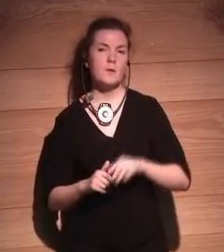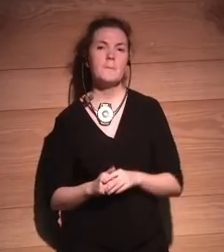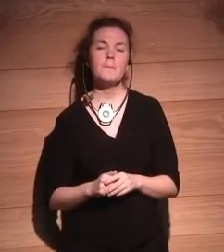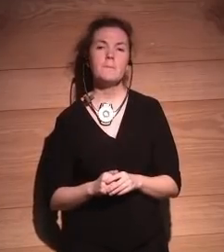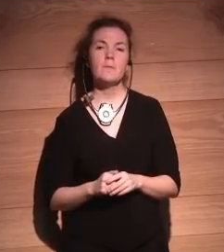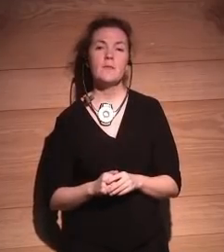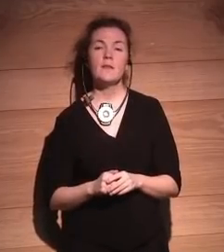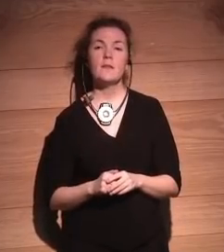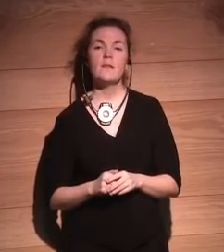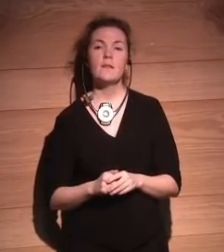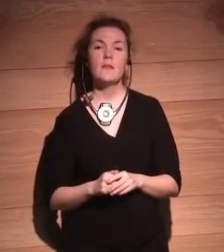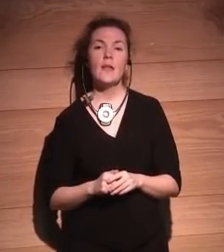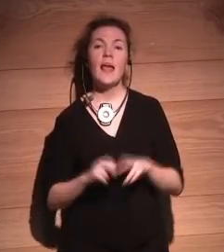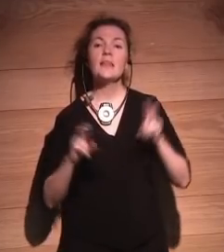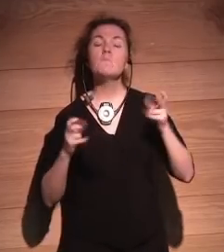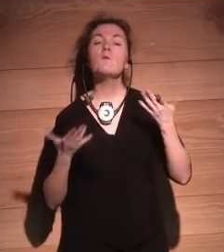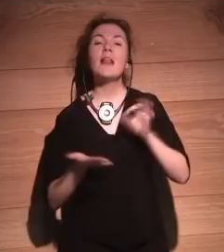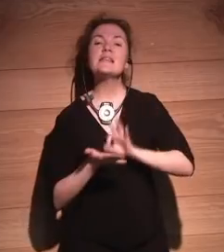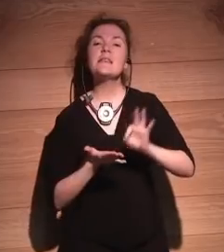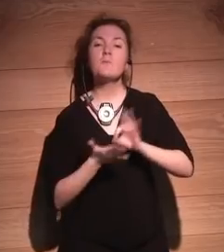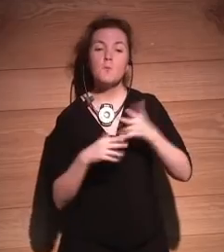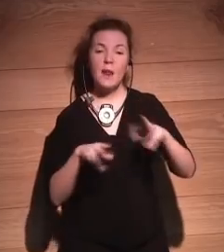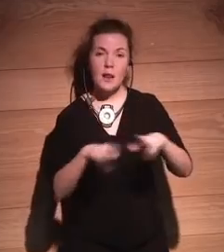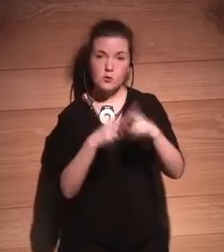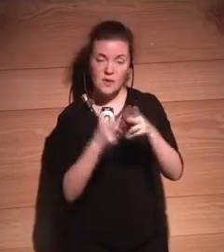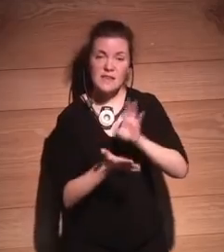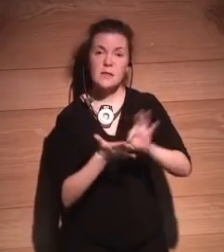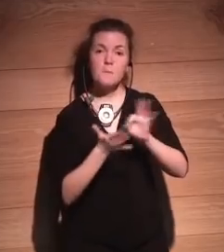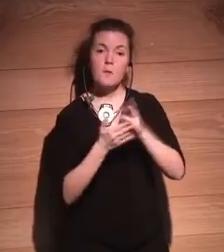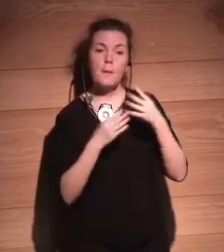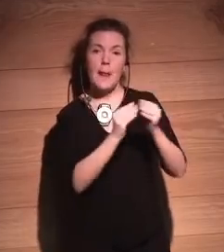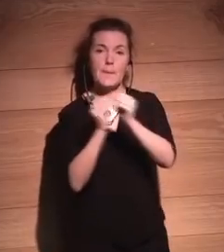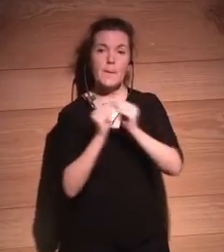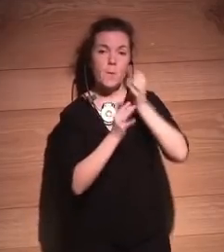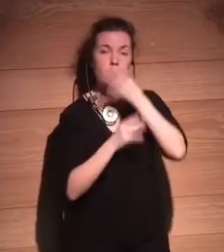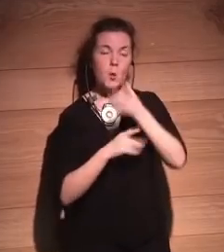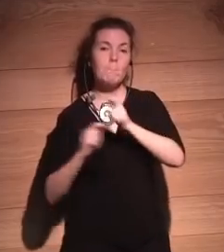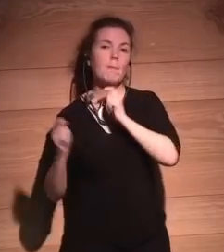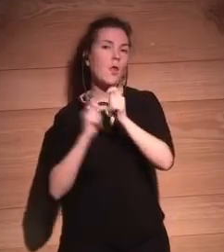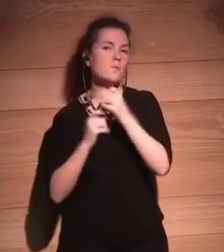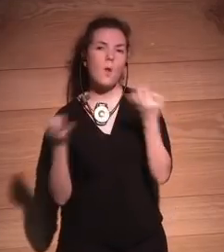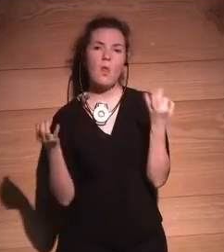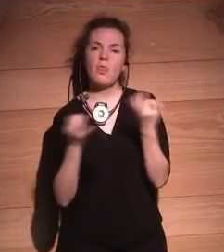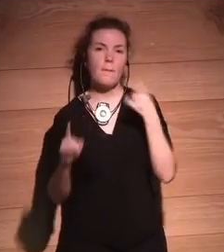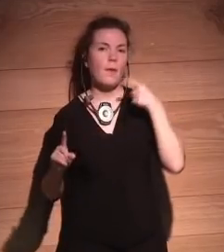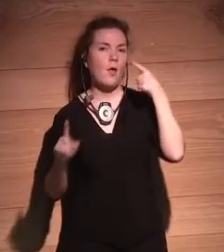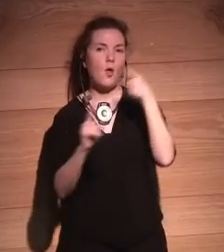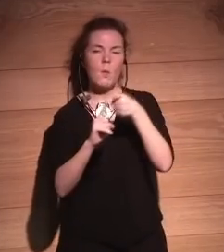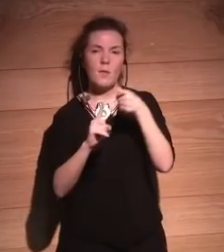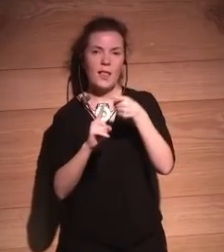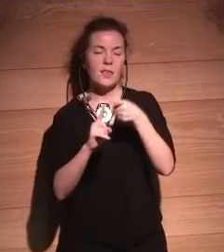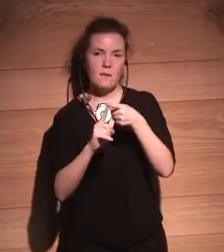hablar hoy, que es el servicio a la sociedad y el servicio por el bien común que el periodismo debe